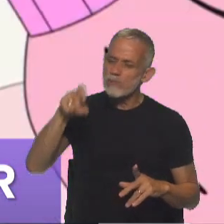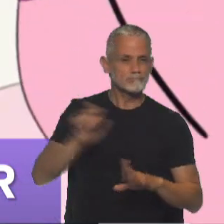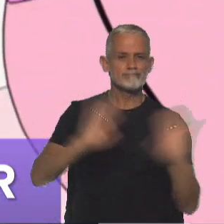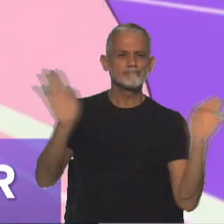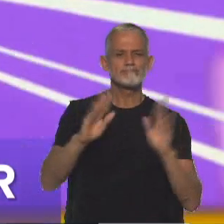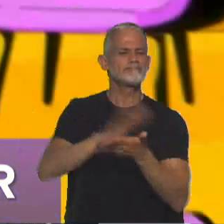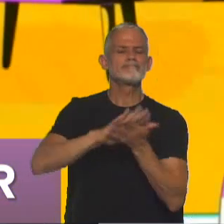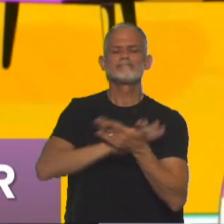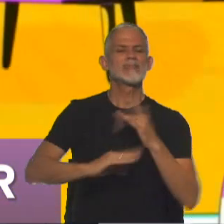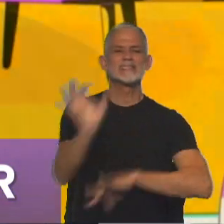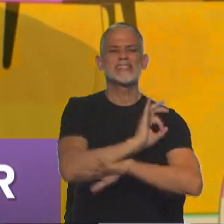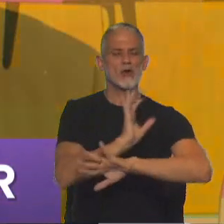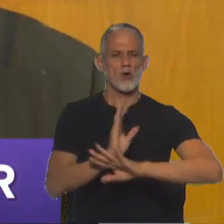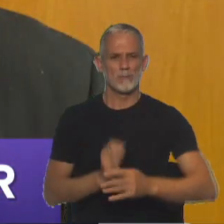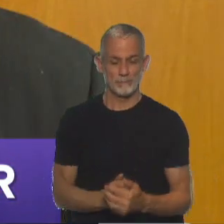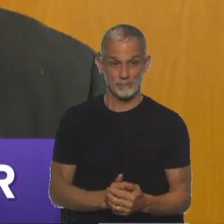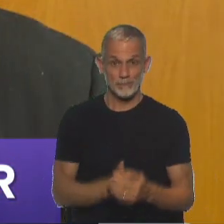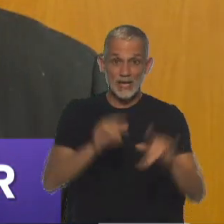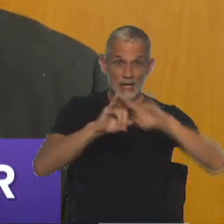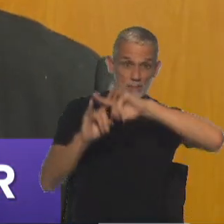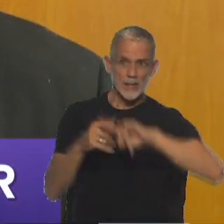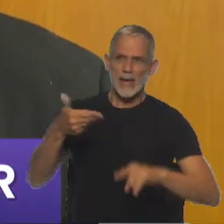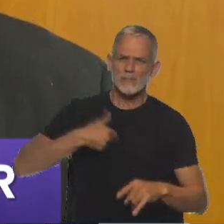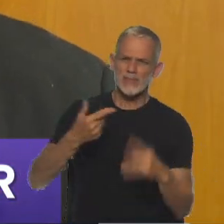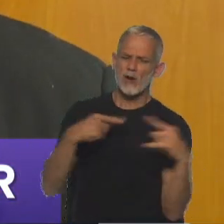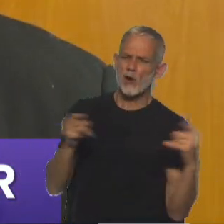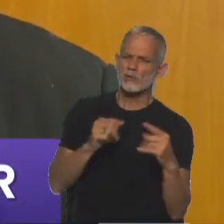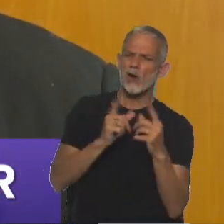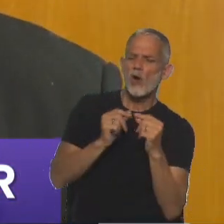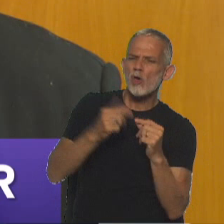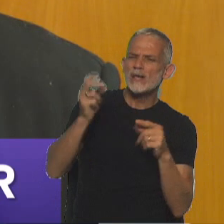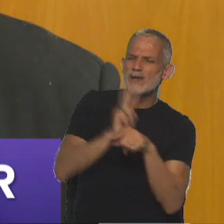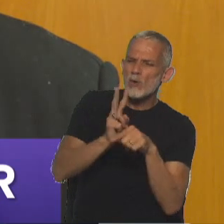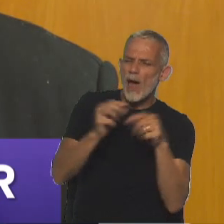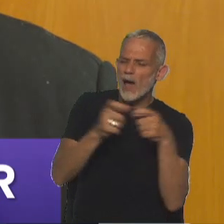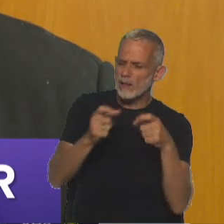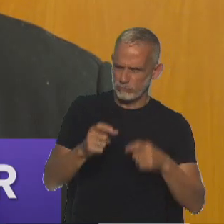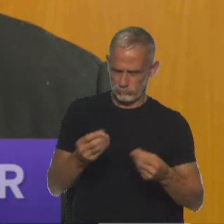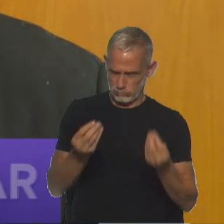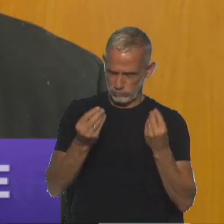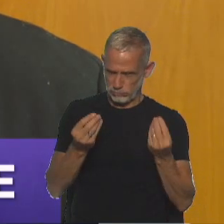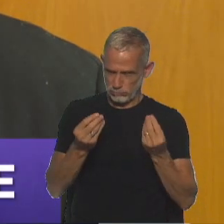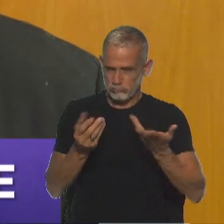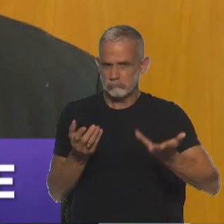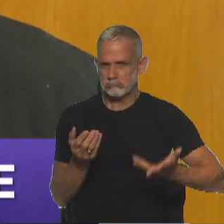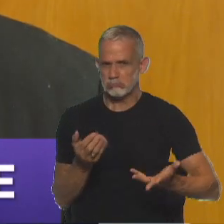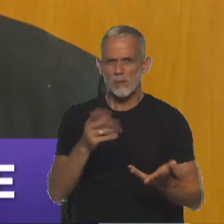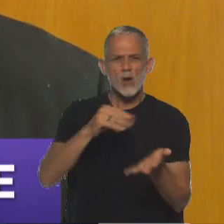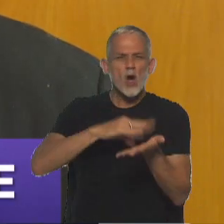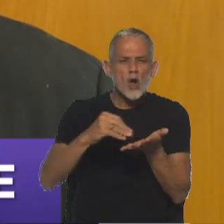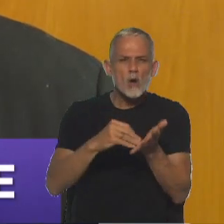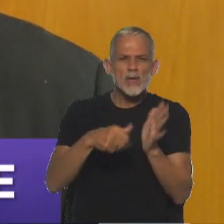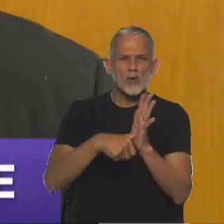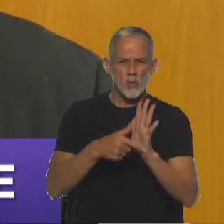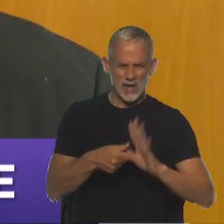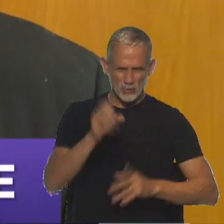el sitio no pida cosas como códigos de seguridad o cosas que no tengan que ver, por ejemplo, copia de documento de